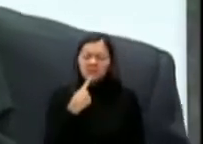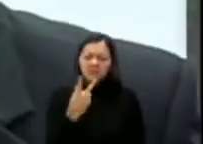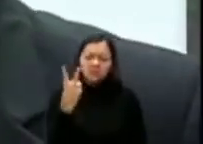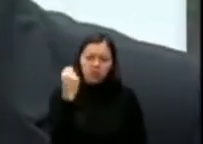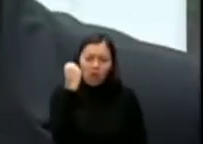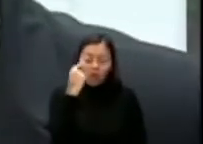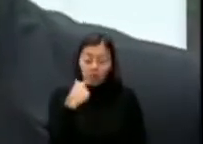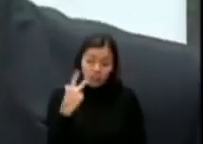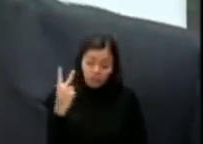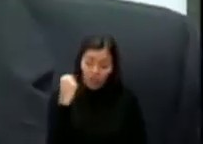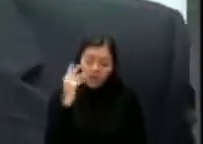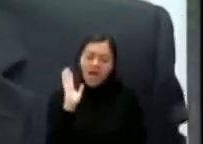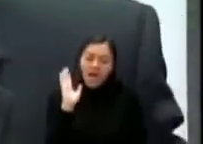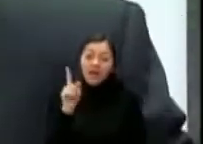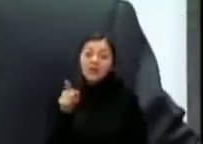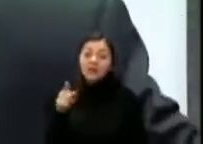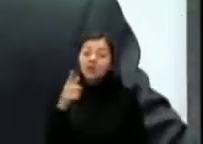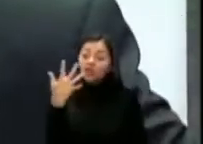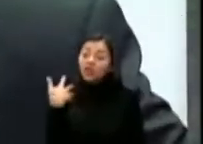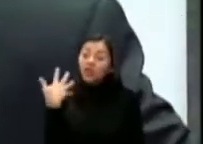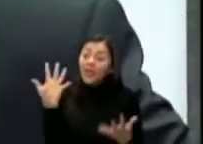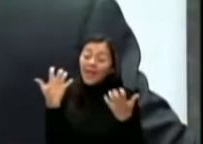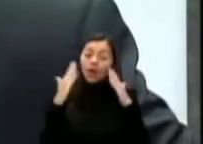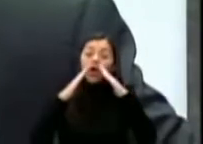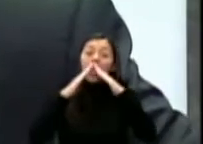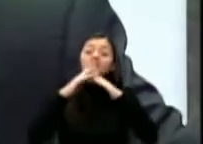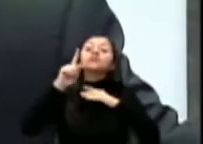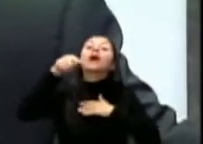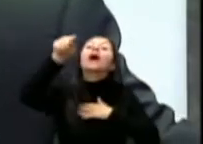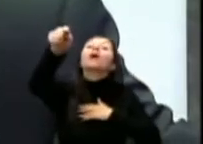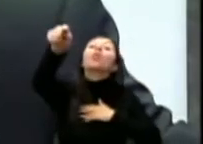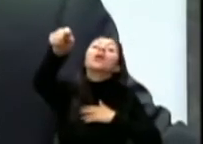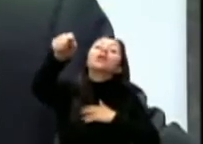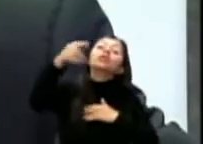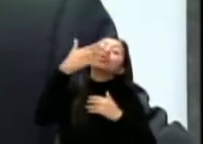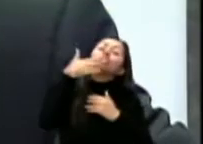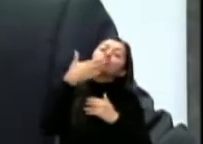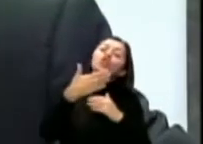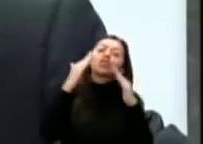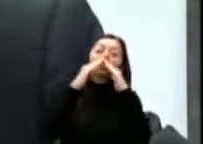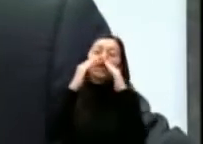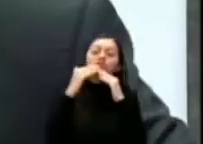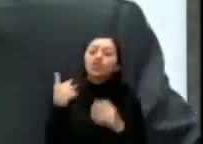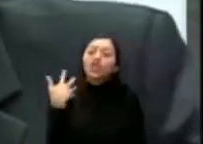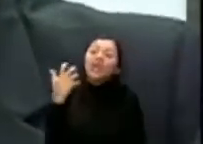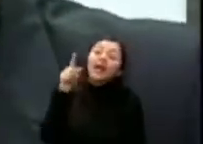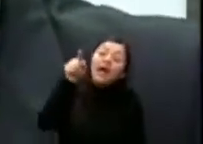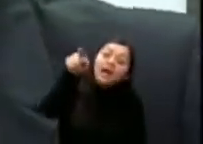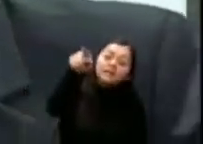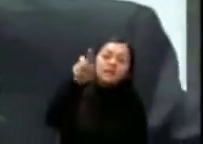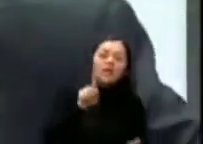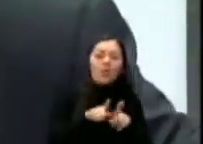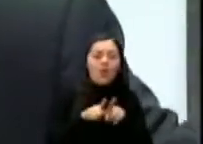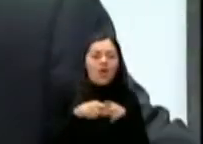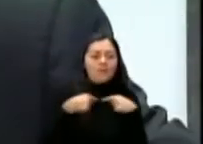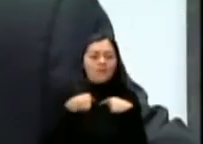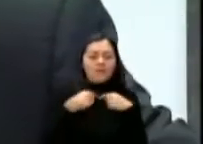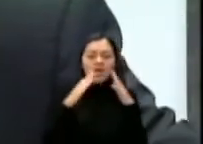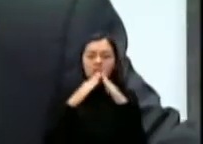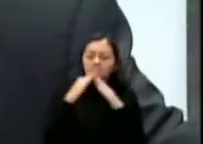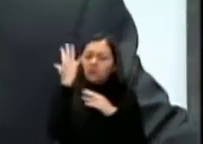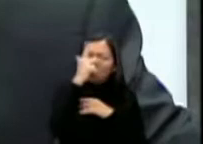quiero vivir como las casas que usted está construyendo justo al otro lado del río de poder estratégico estaba haciendo un programa de vivienda yo quiero vivir en esas